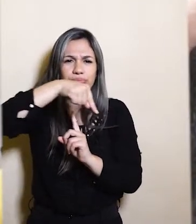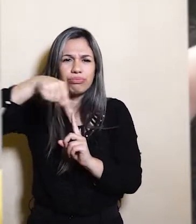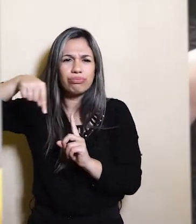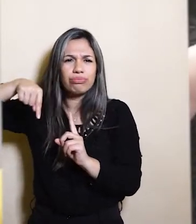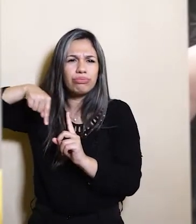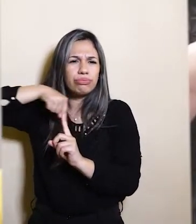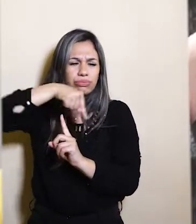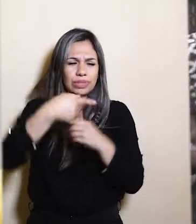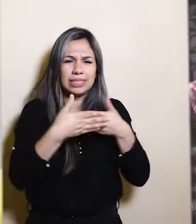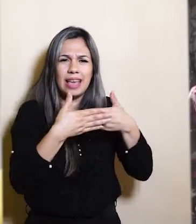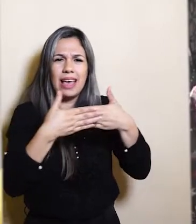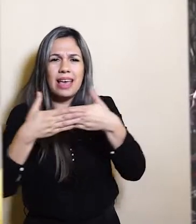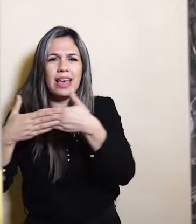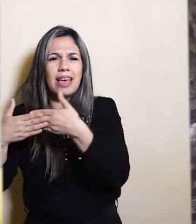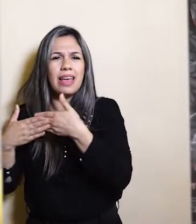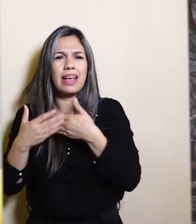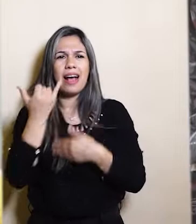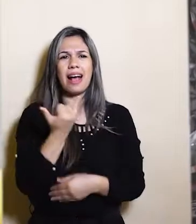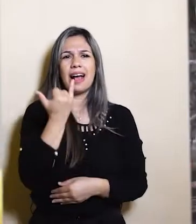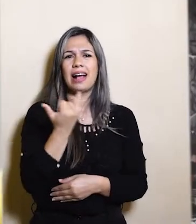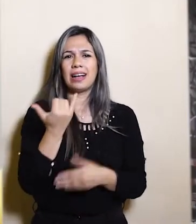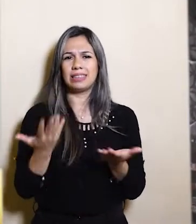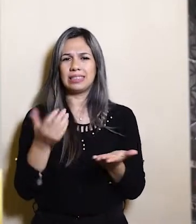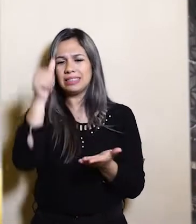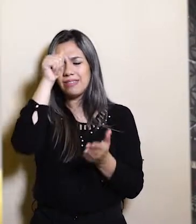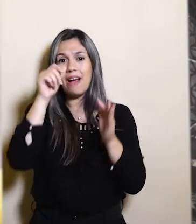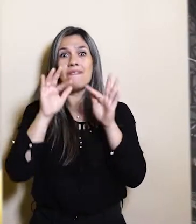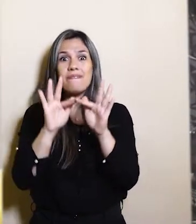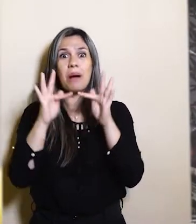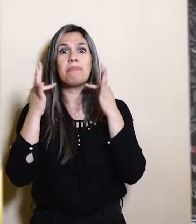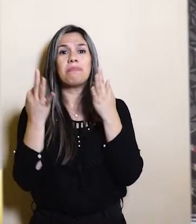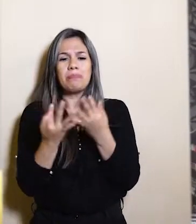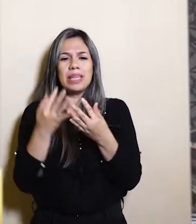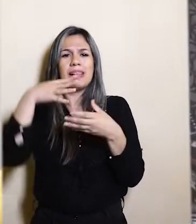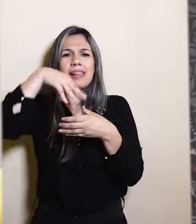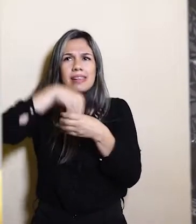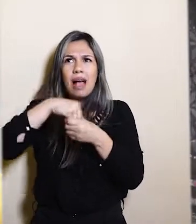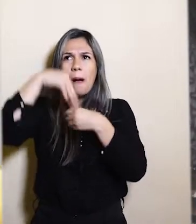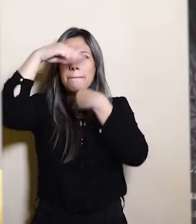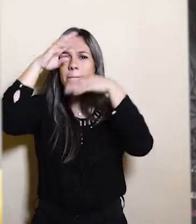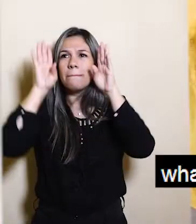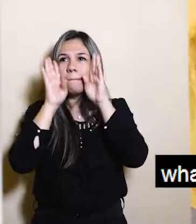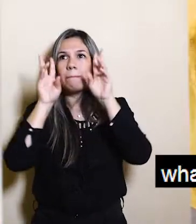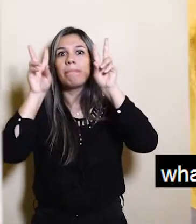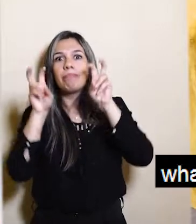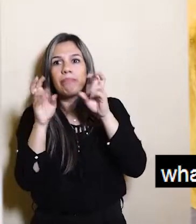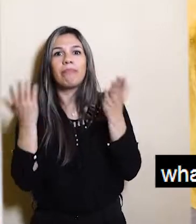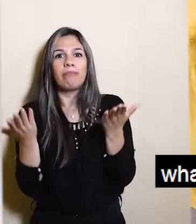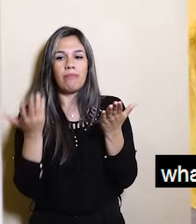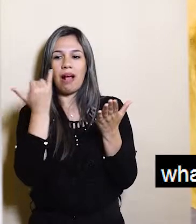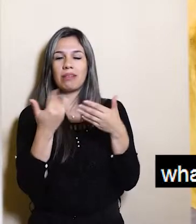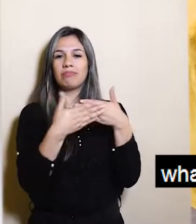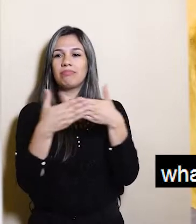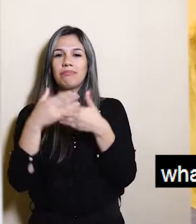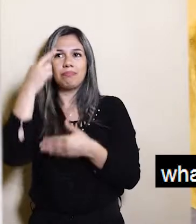esa violación se da en el seno de esa intimidad, de esa clandestinidad, ¿verdad? Pero